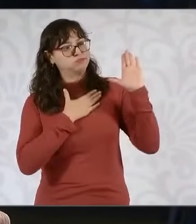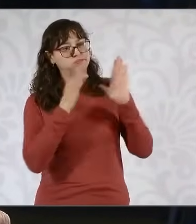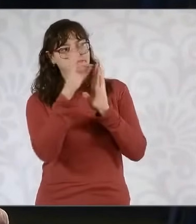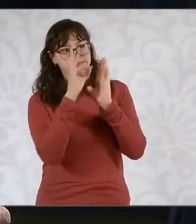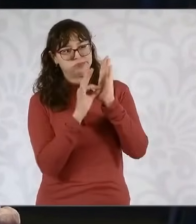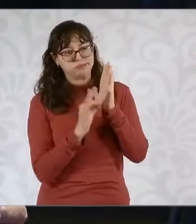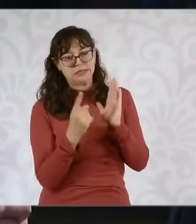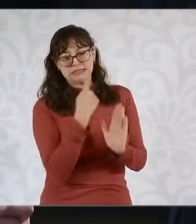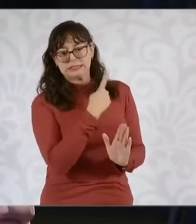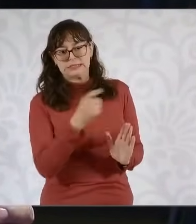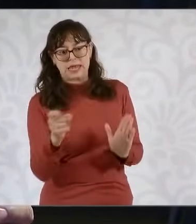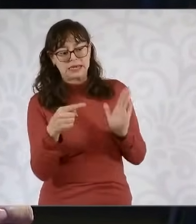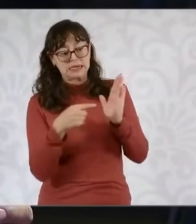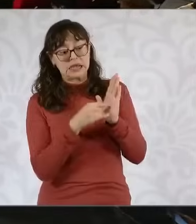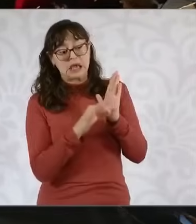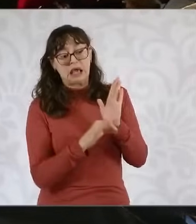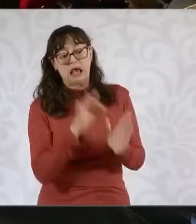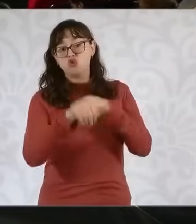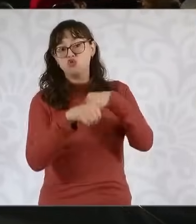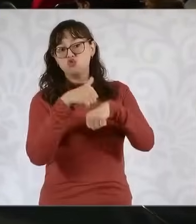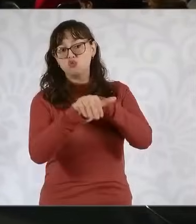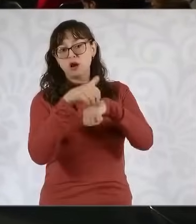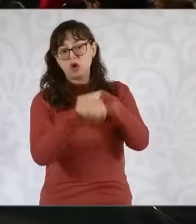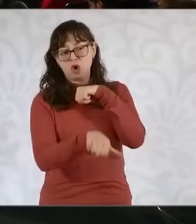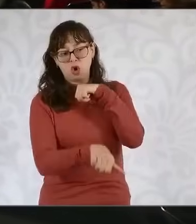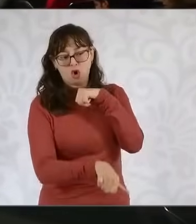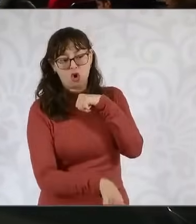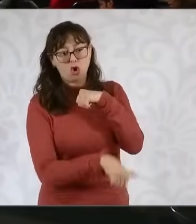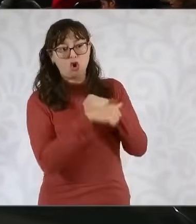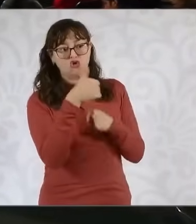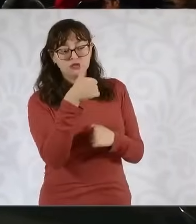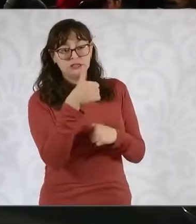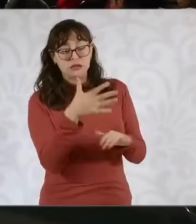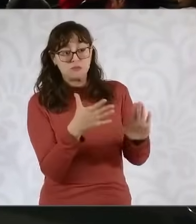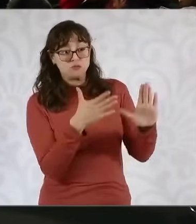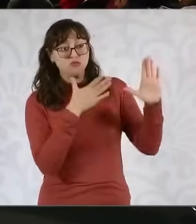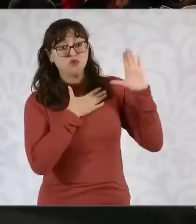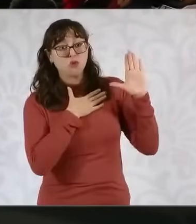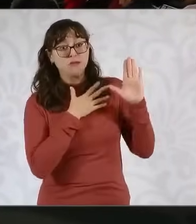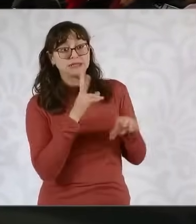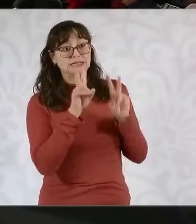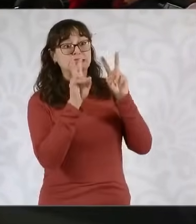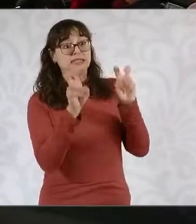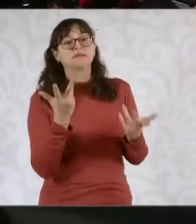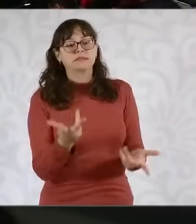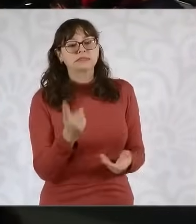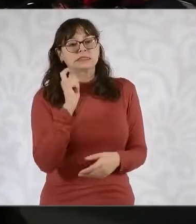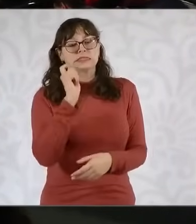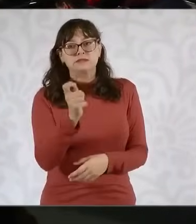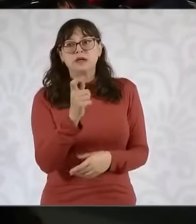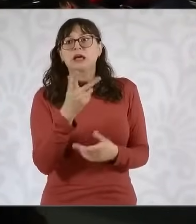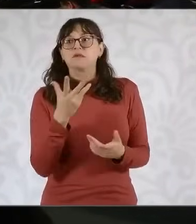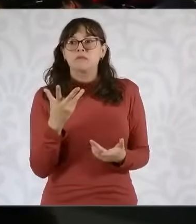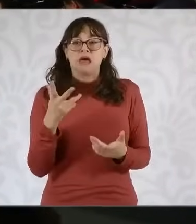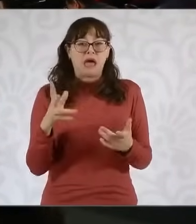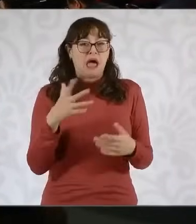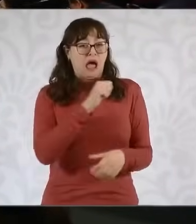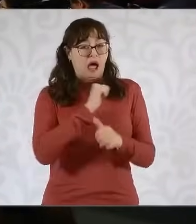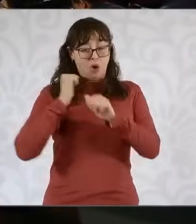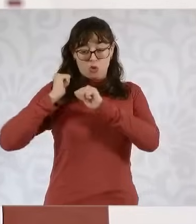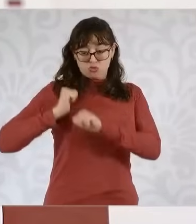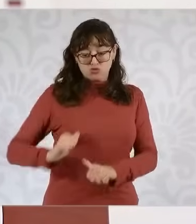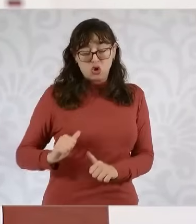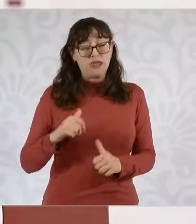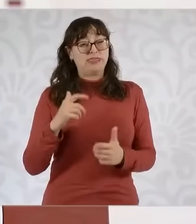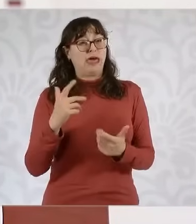una iniciativa de reforma constitucional para recuperar el principio democrático de no reelección, para que a partir del